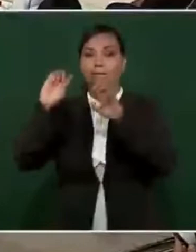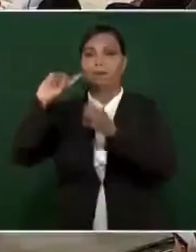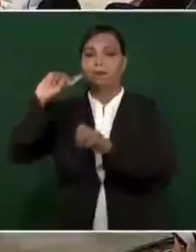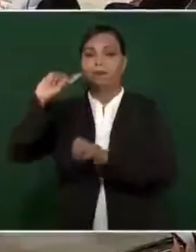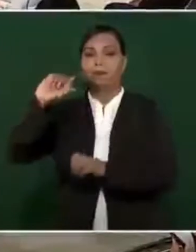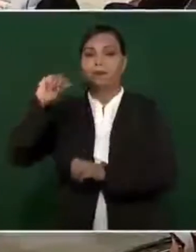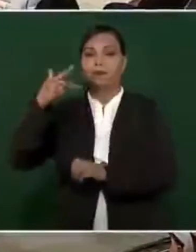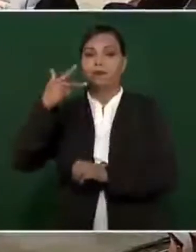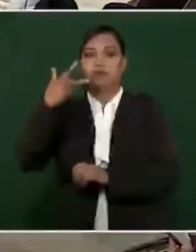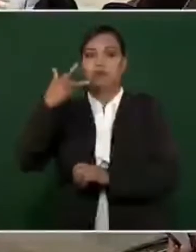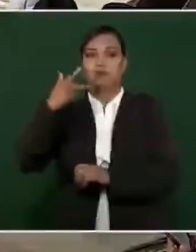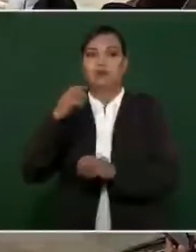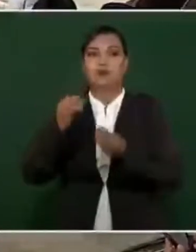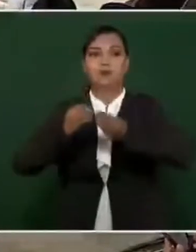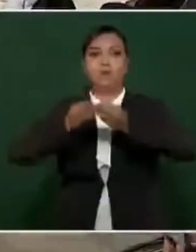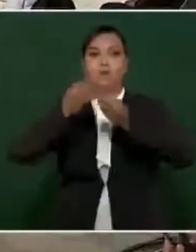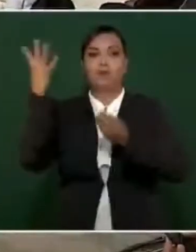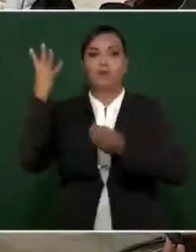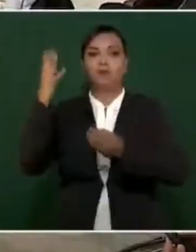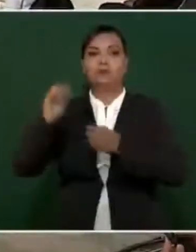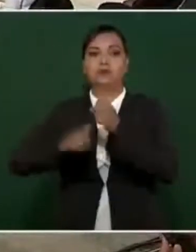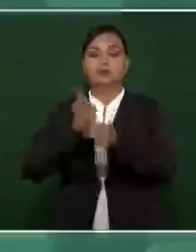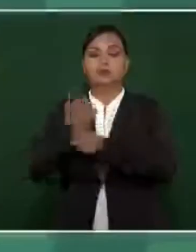Como 40, poco más.